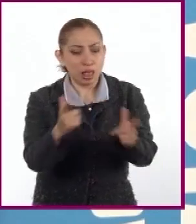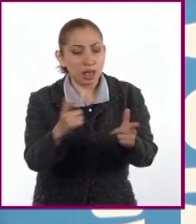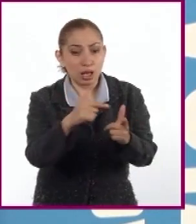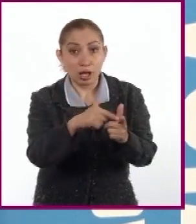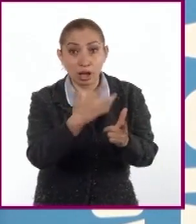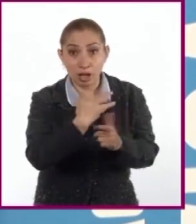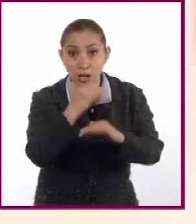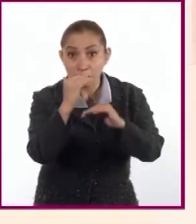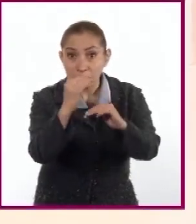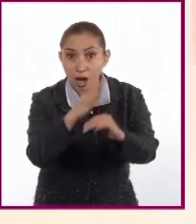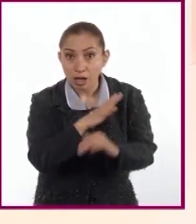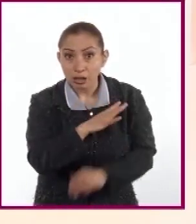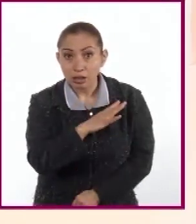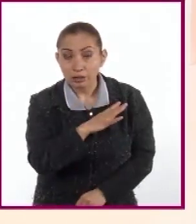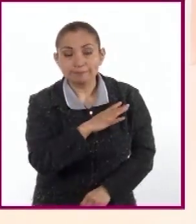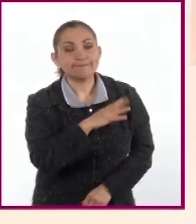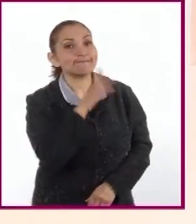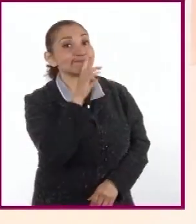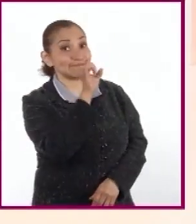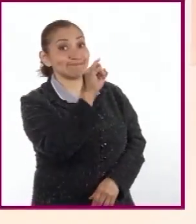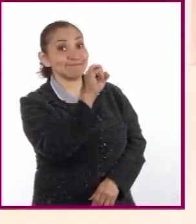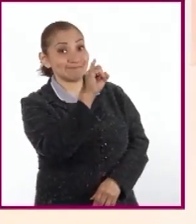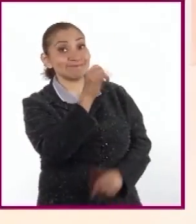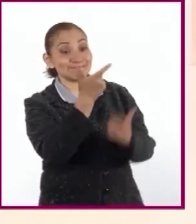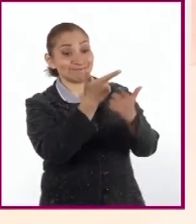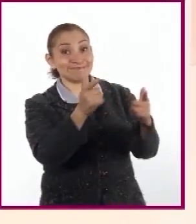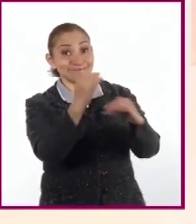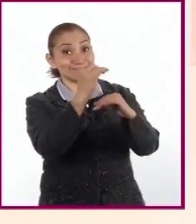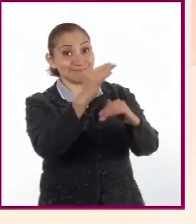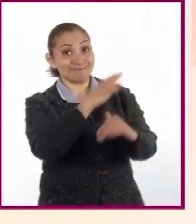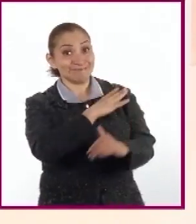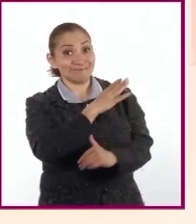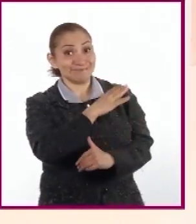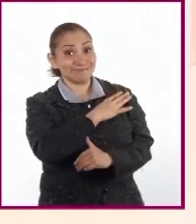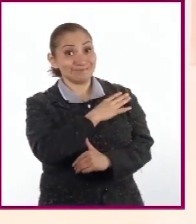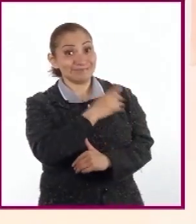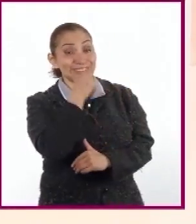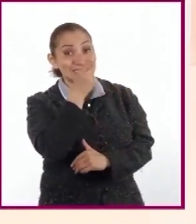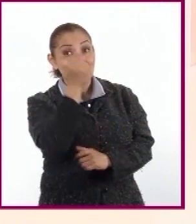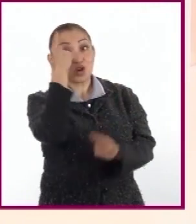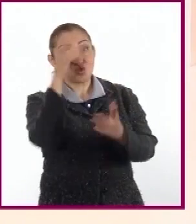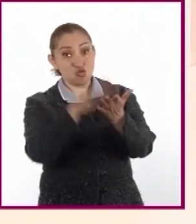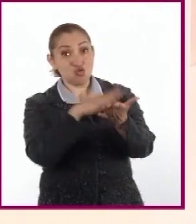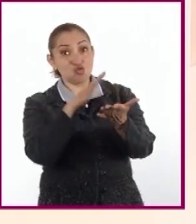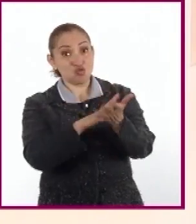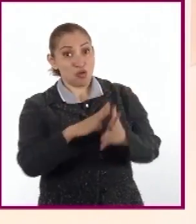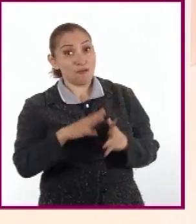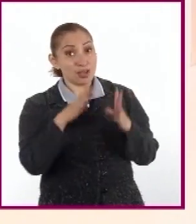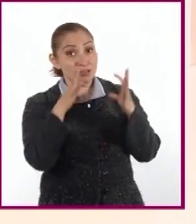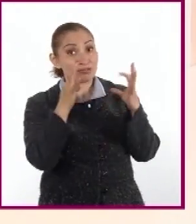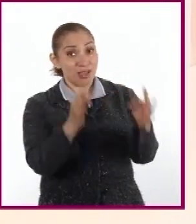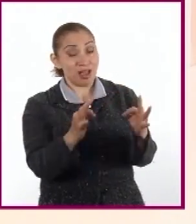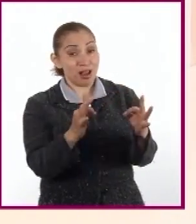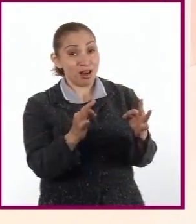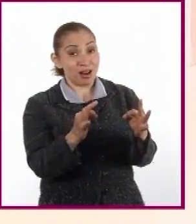tiene límites? La respuesta es sí. La libertad tiene límites, como lo refieren varios documentos oficiales,